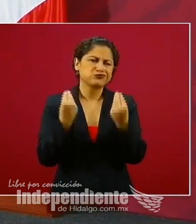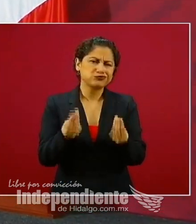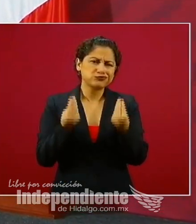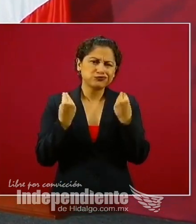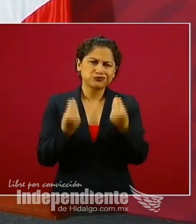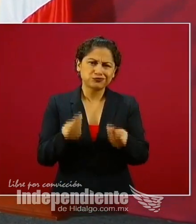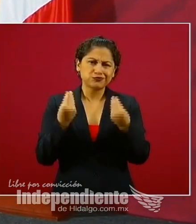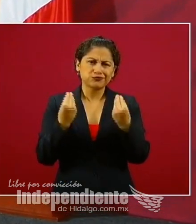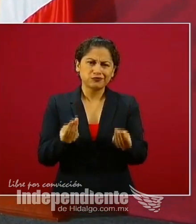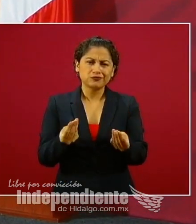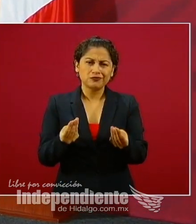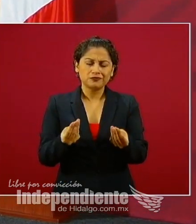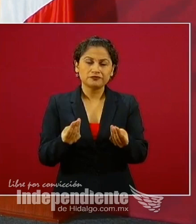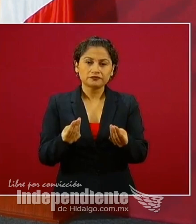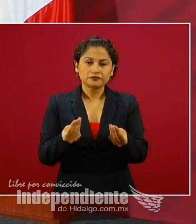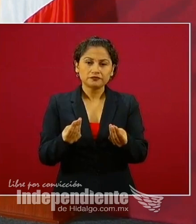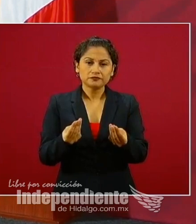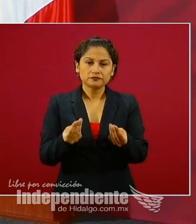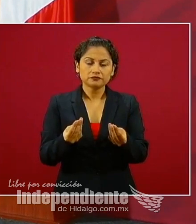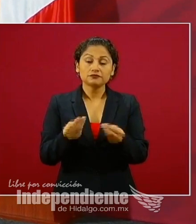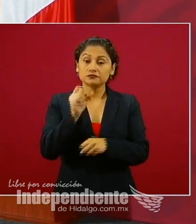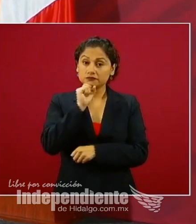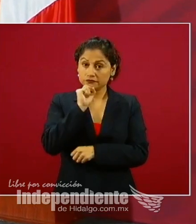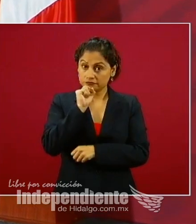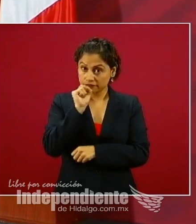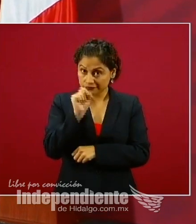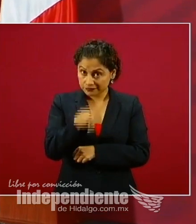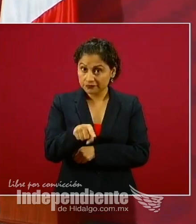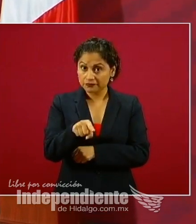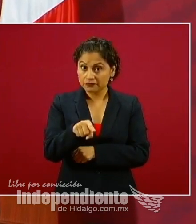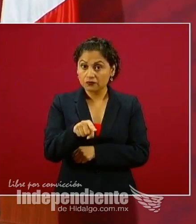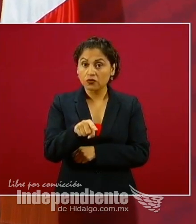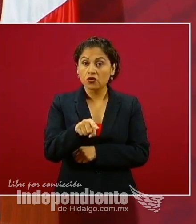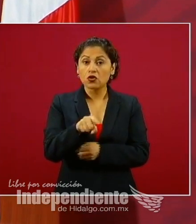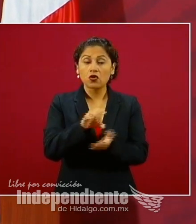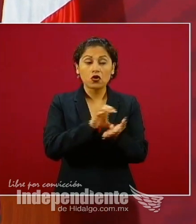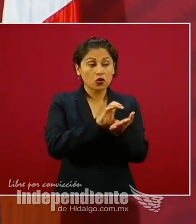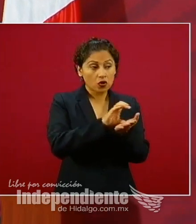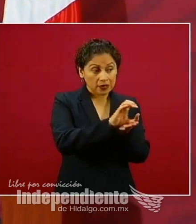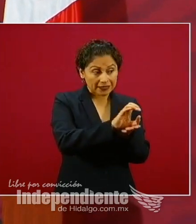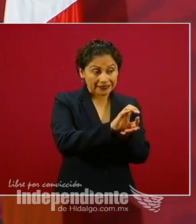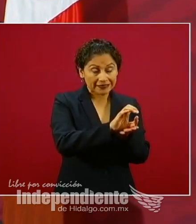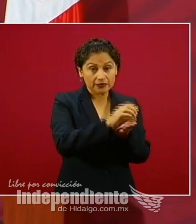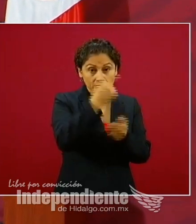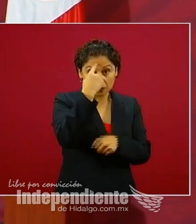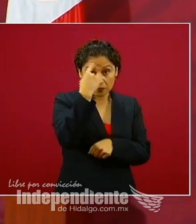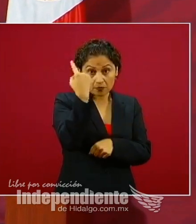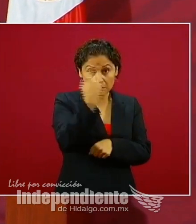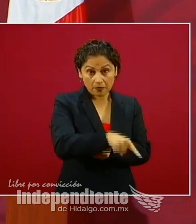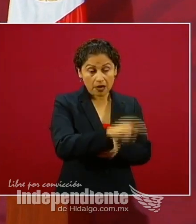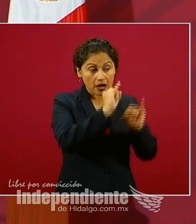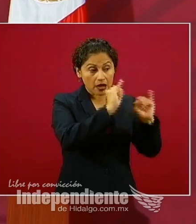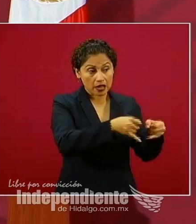créditos personales y para empresas van a ser más de tres millones.